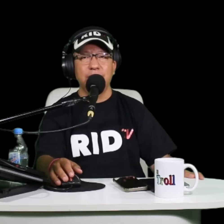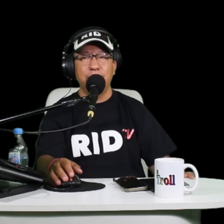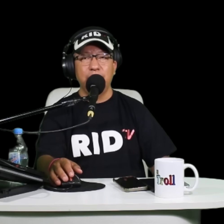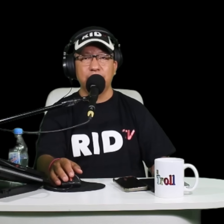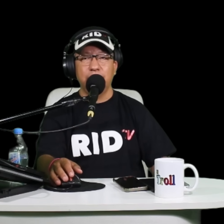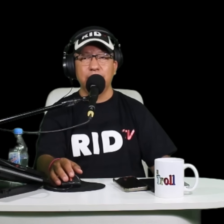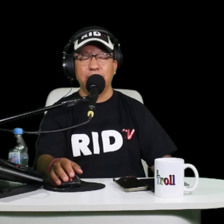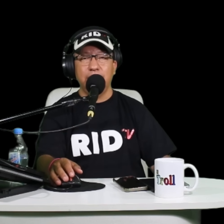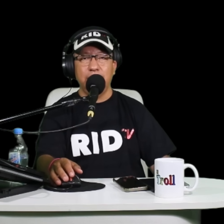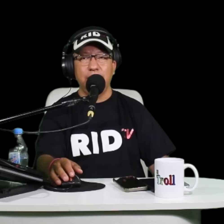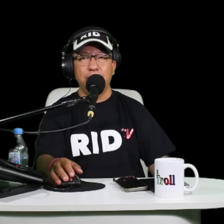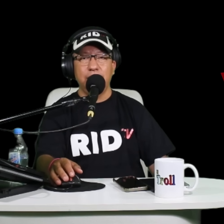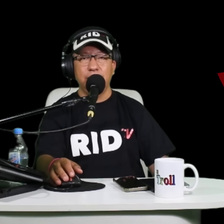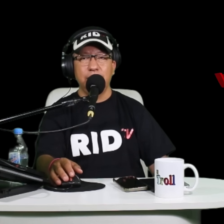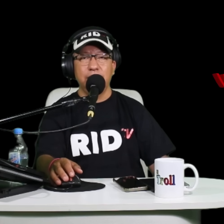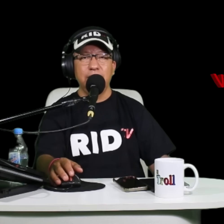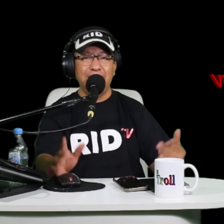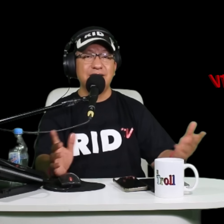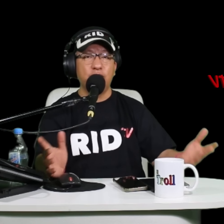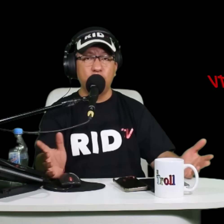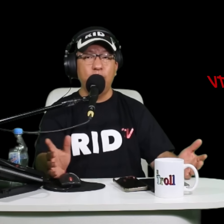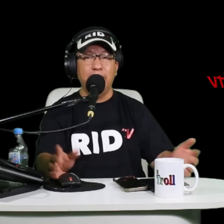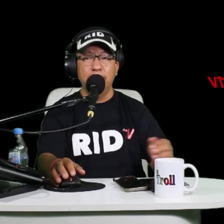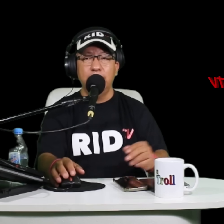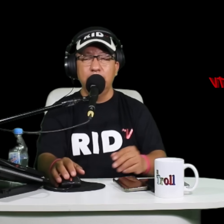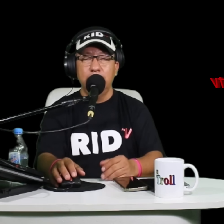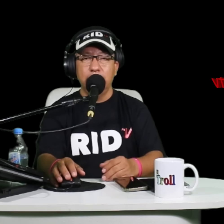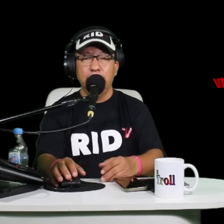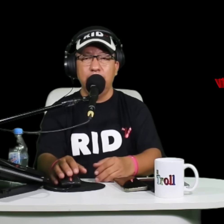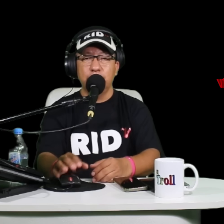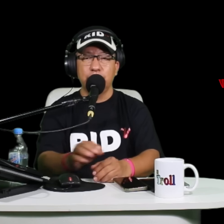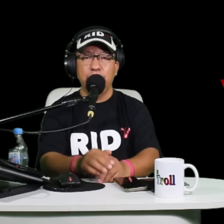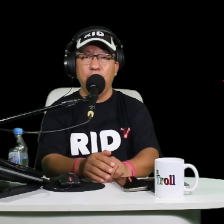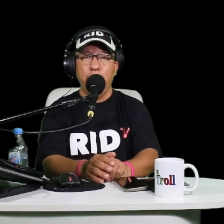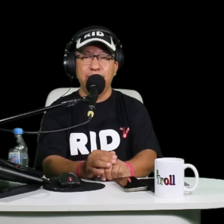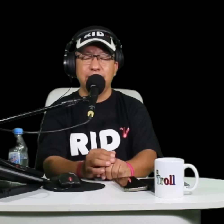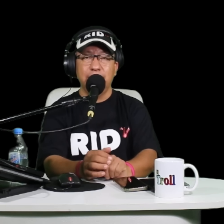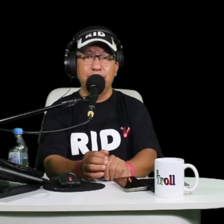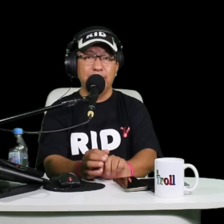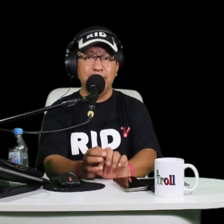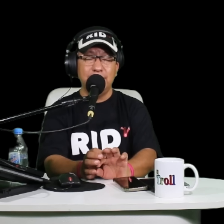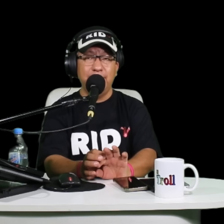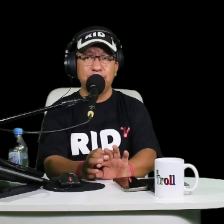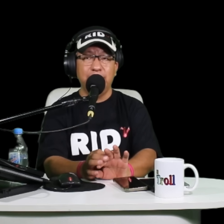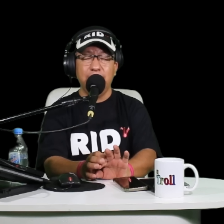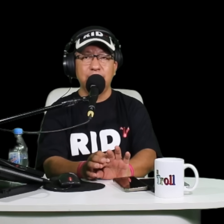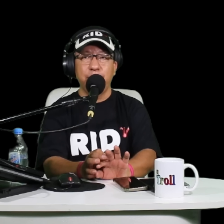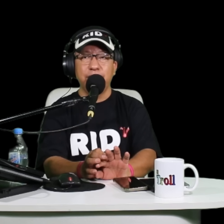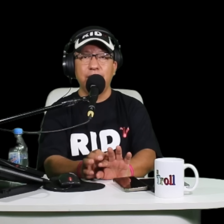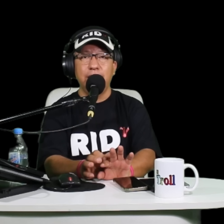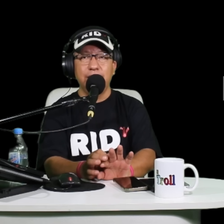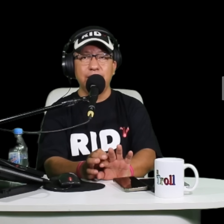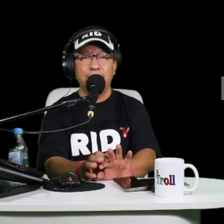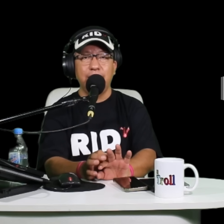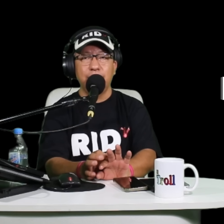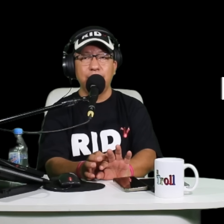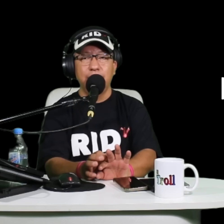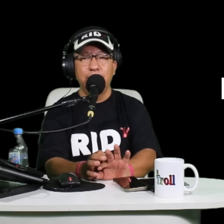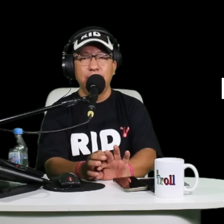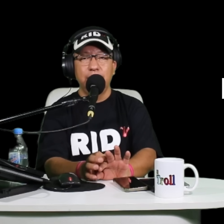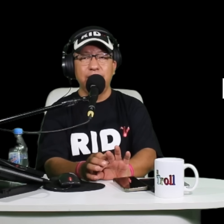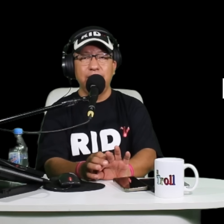algunos amigos con los que de la estructura de los ochil lovers de verdad estaban las brigadas impresionante